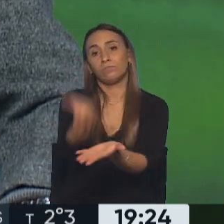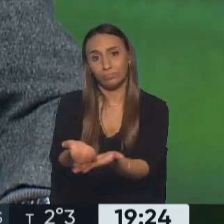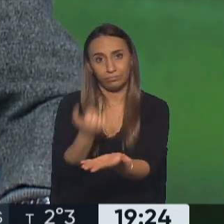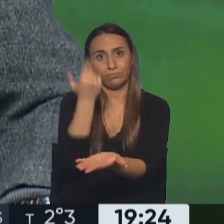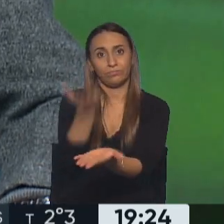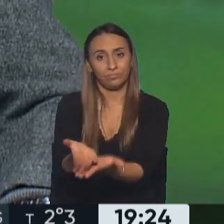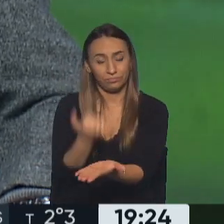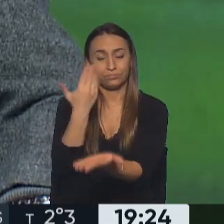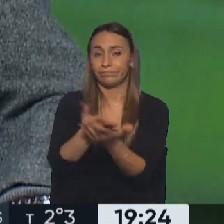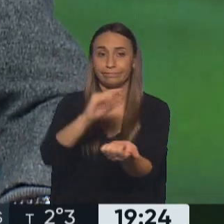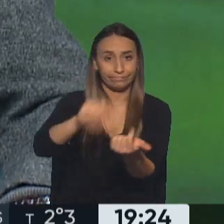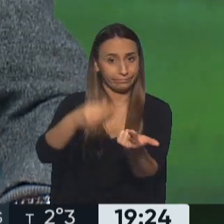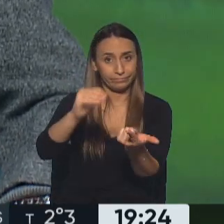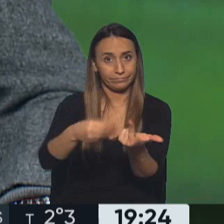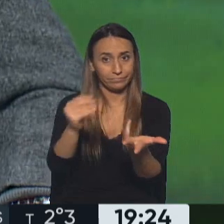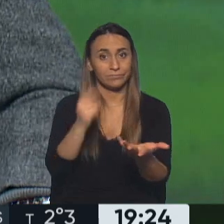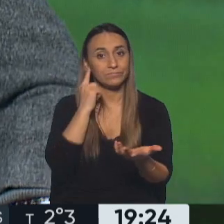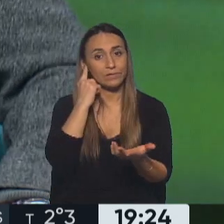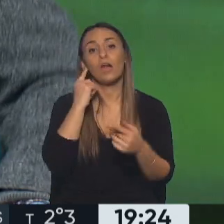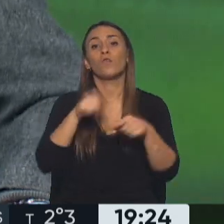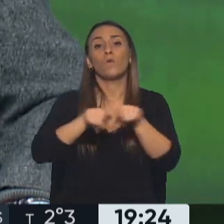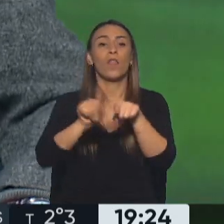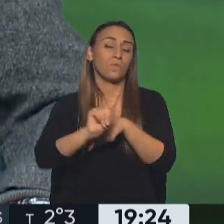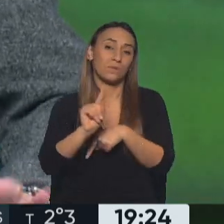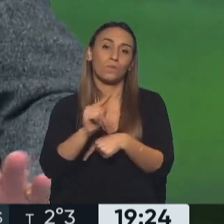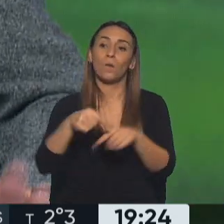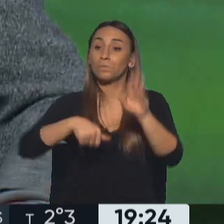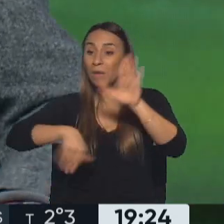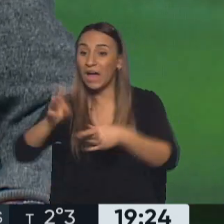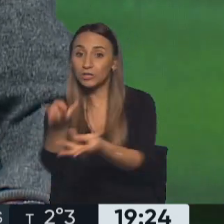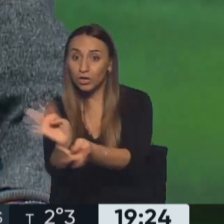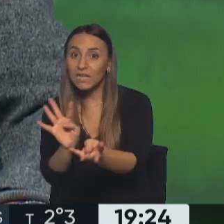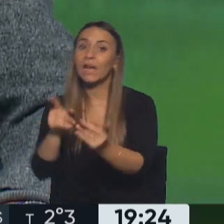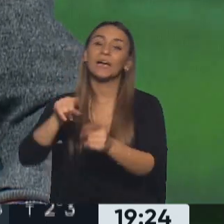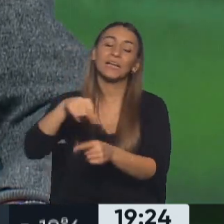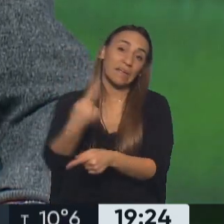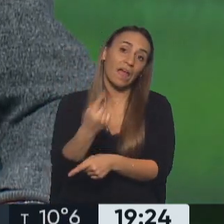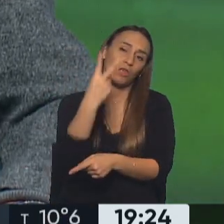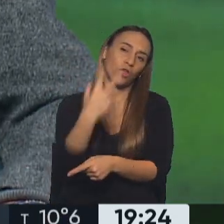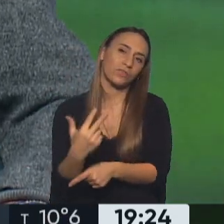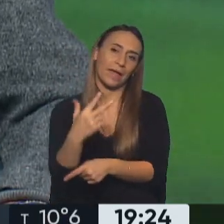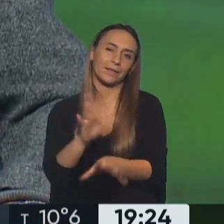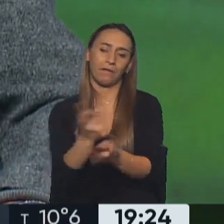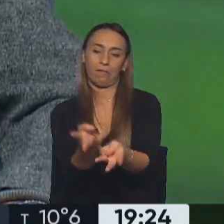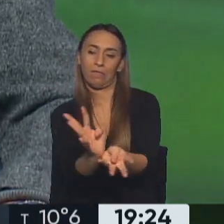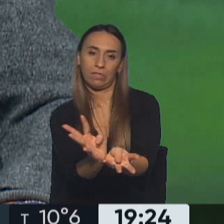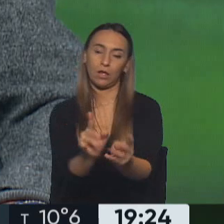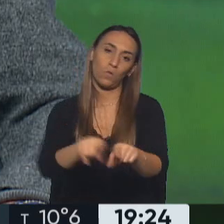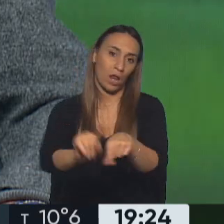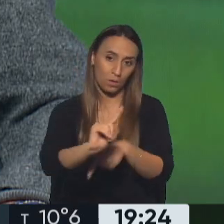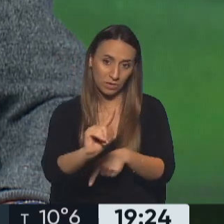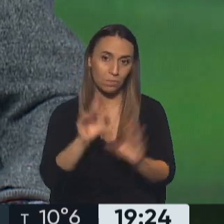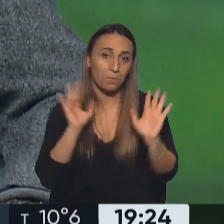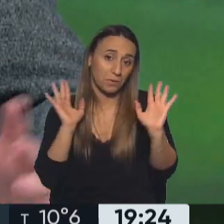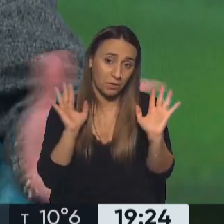el número de votos necesarios no es lo mismo en la mayoría absoluta que dos tercios ejemplo digamos entonces son situaciones son situaciones